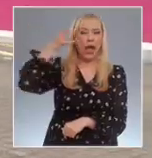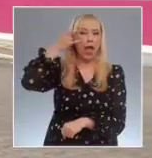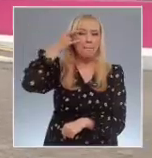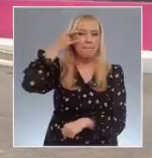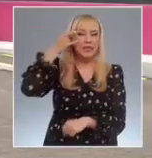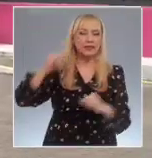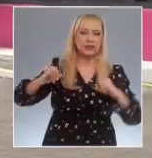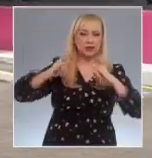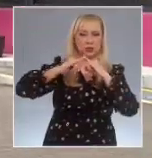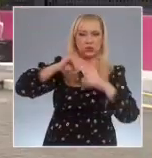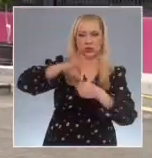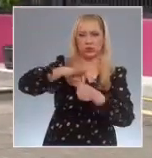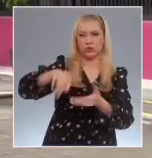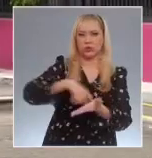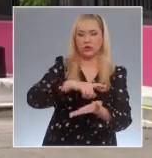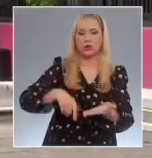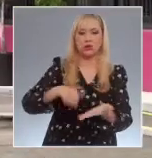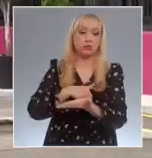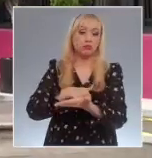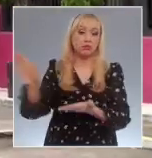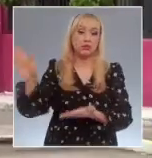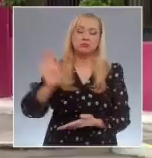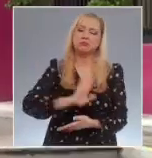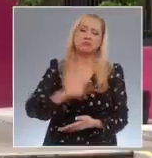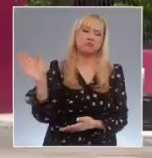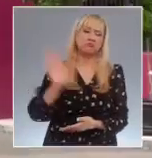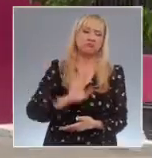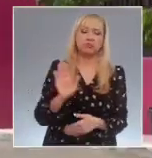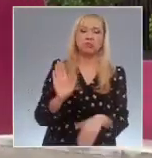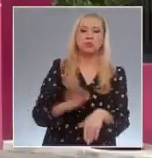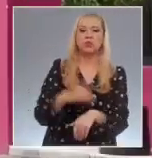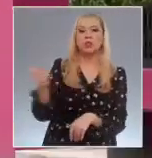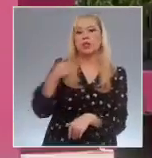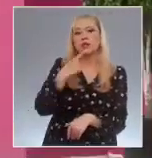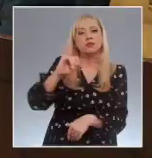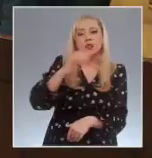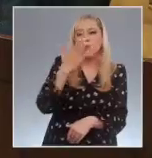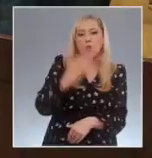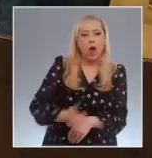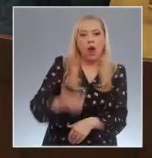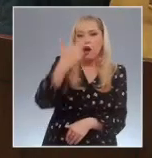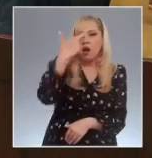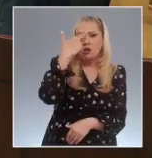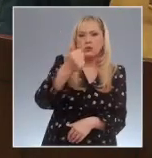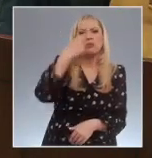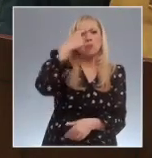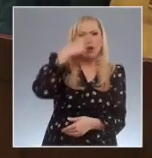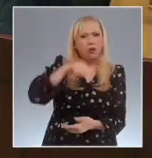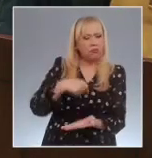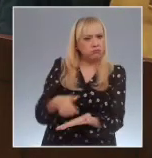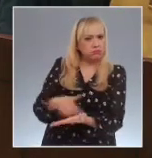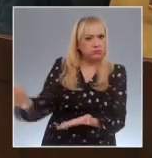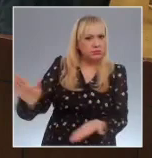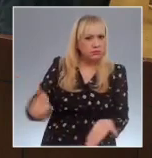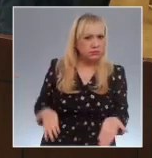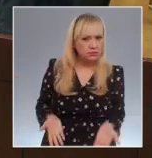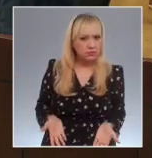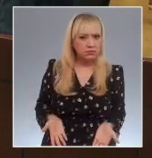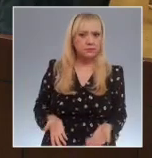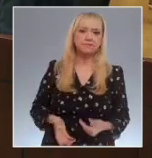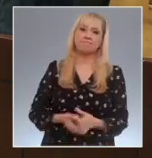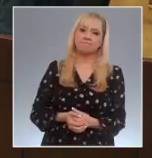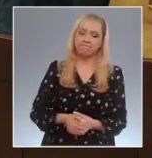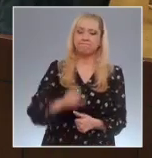ello la resolución del INE que había declarado infundado dicho procedimiento. En esta sesión, la Sala Superior